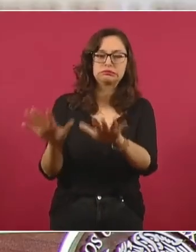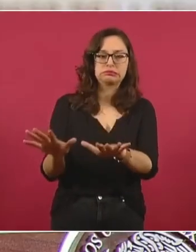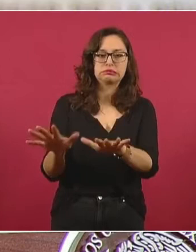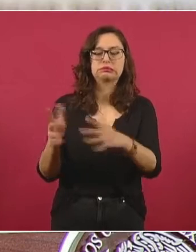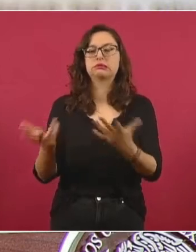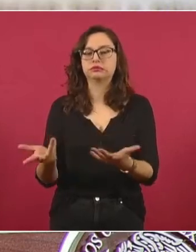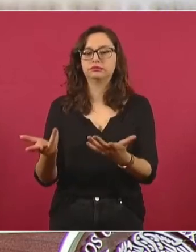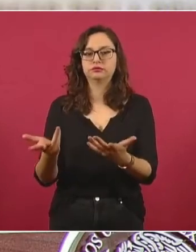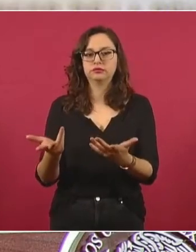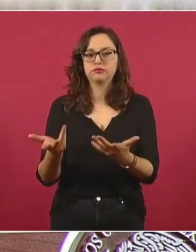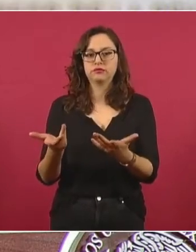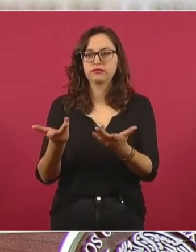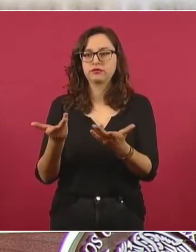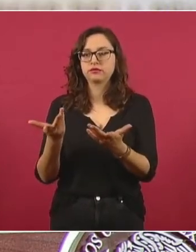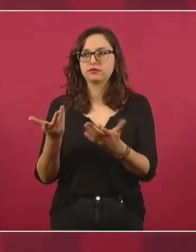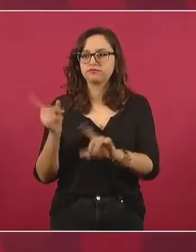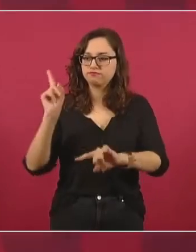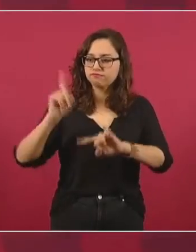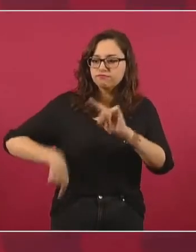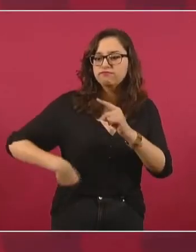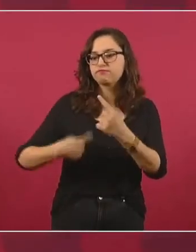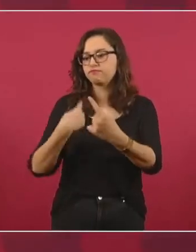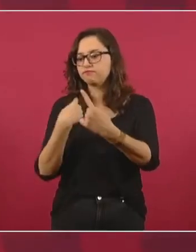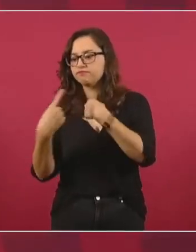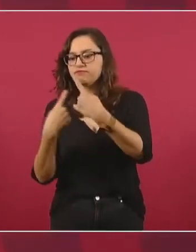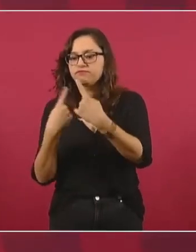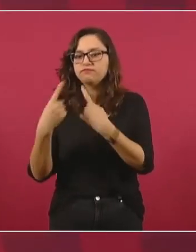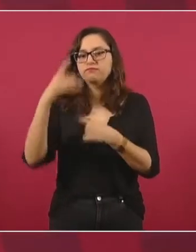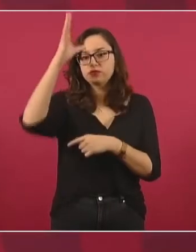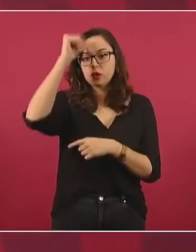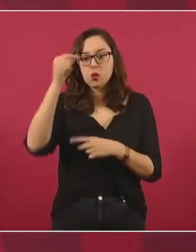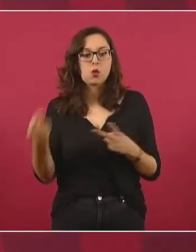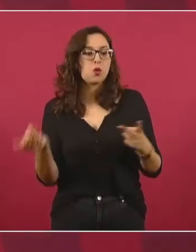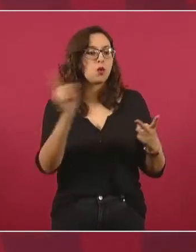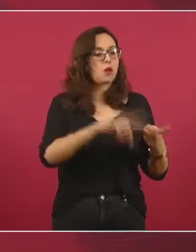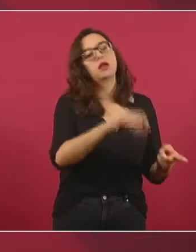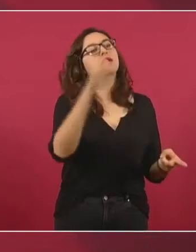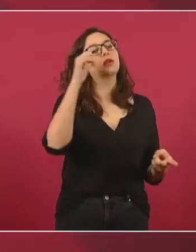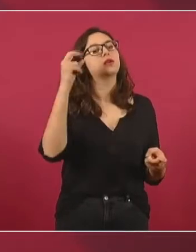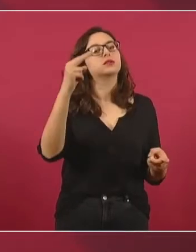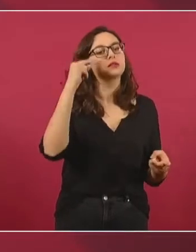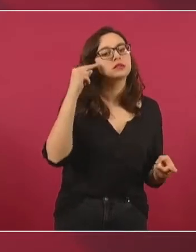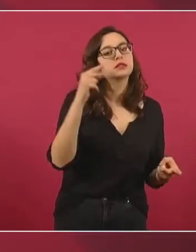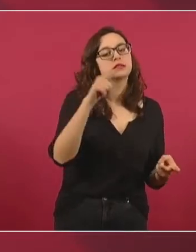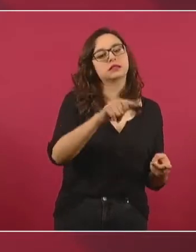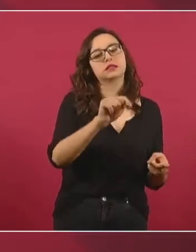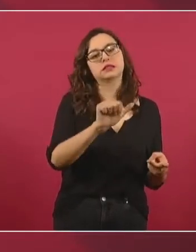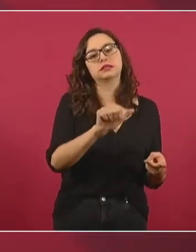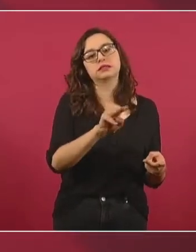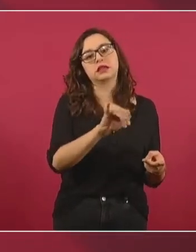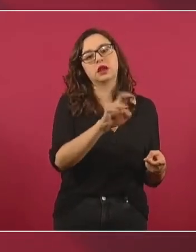quitar completamente presiones y llegar a acuerdos en el caso de Taiwán.